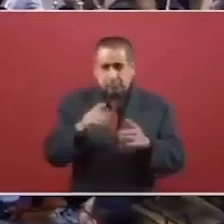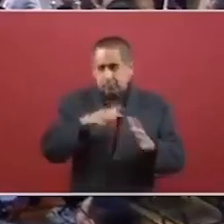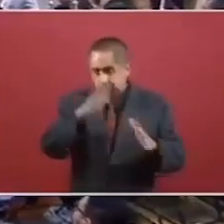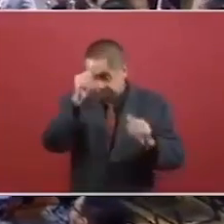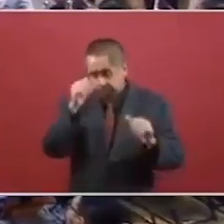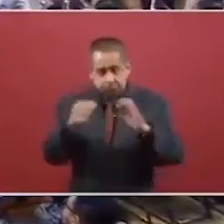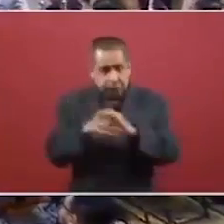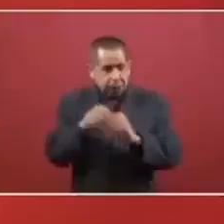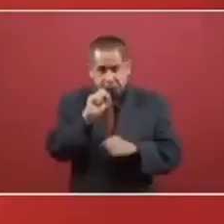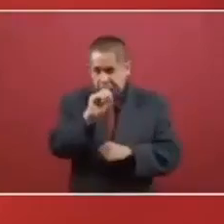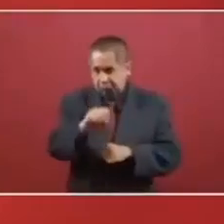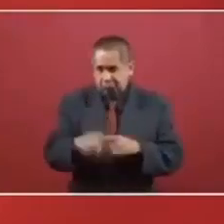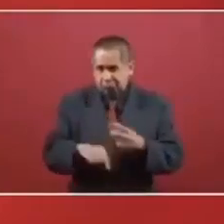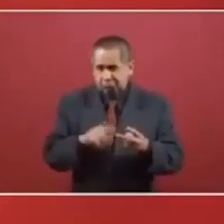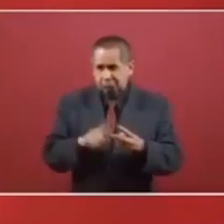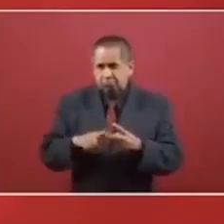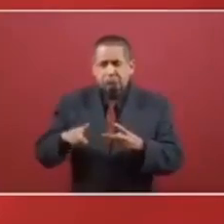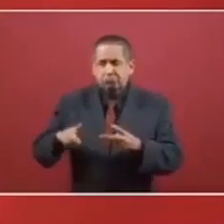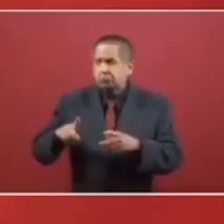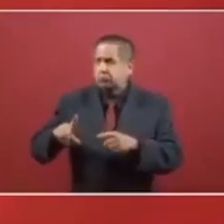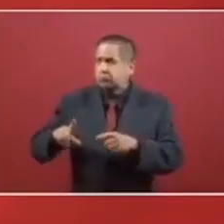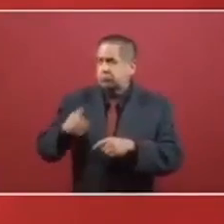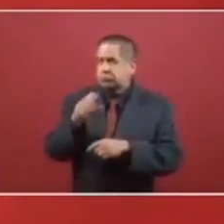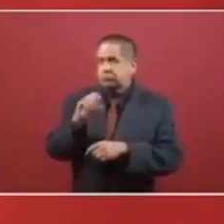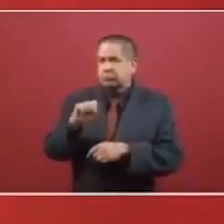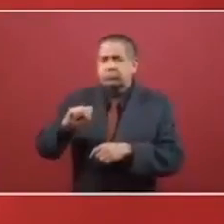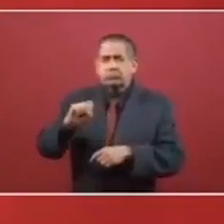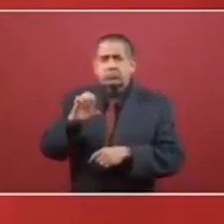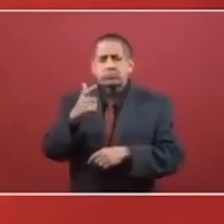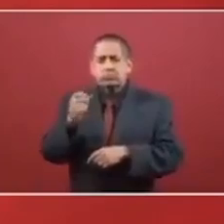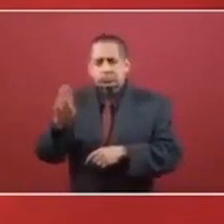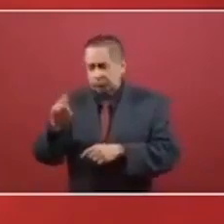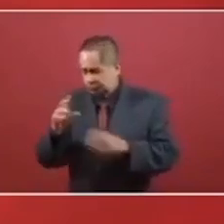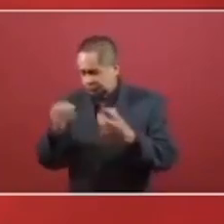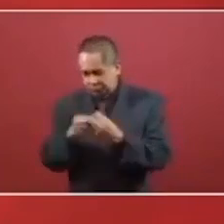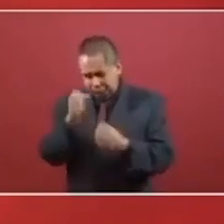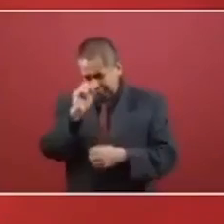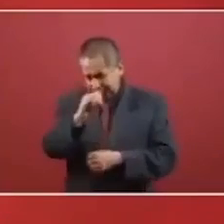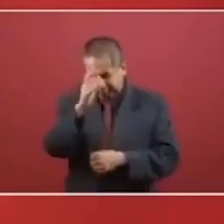acuerdo en gobernación y también